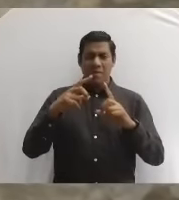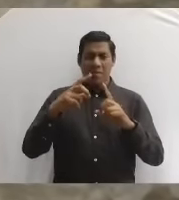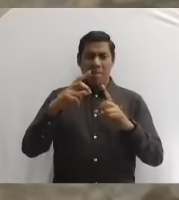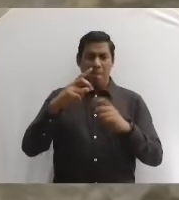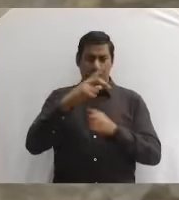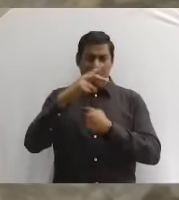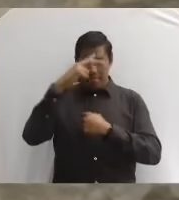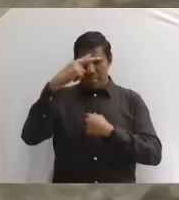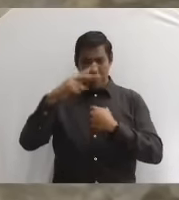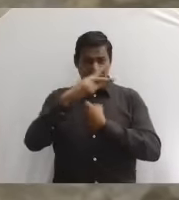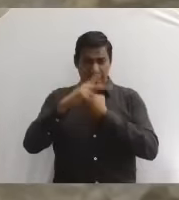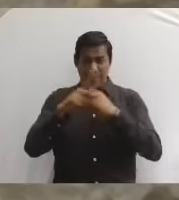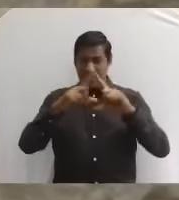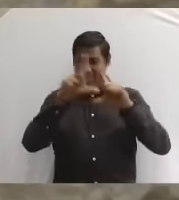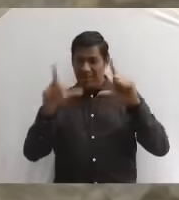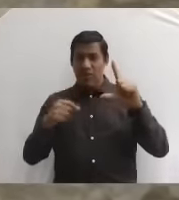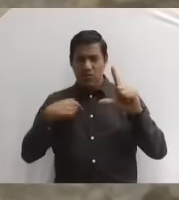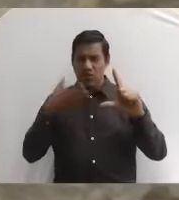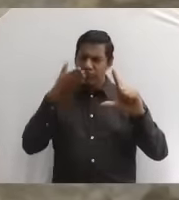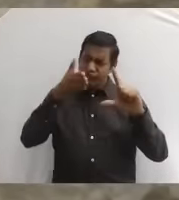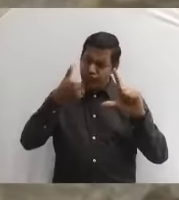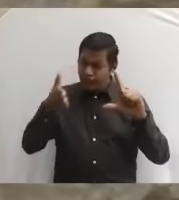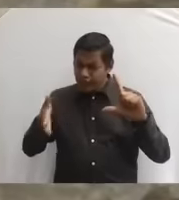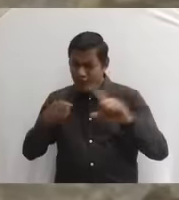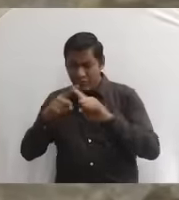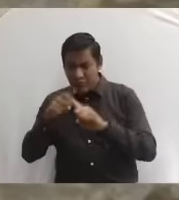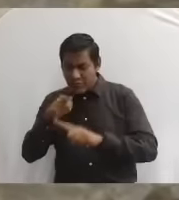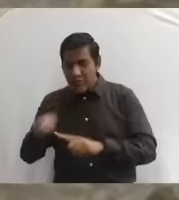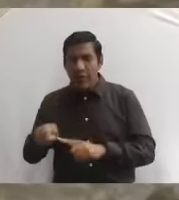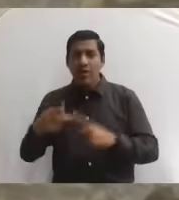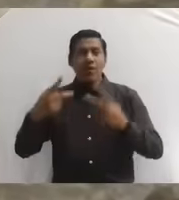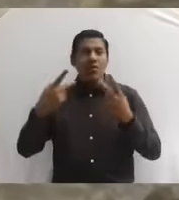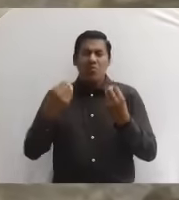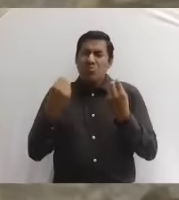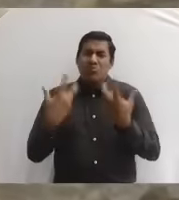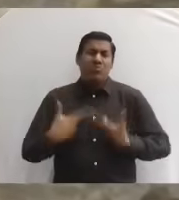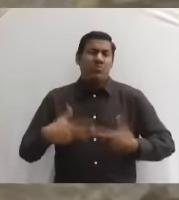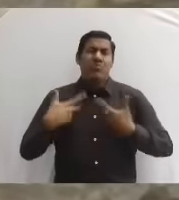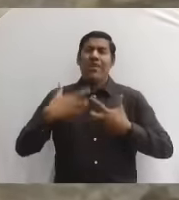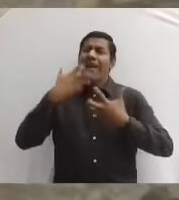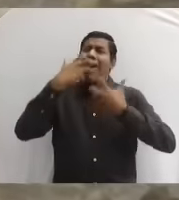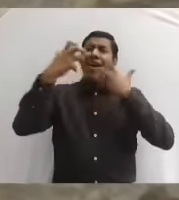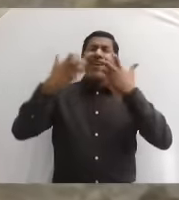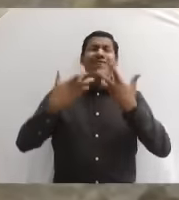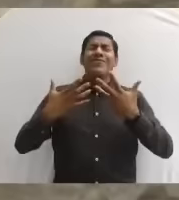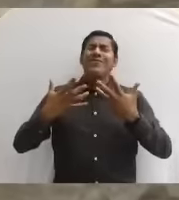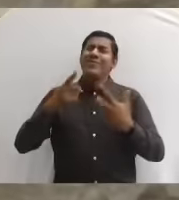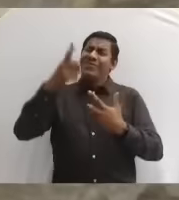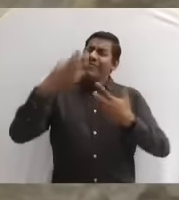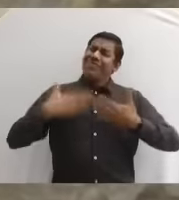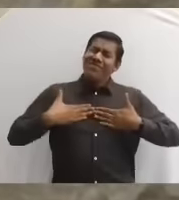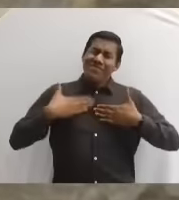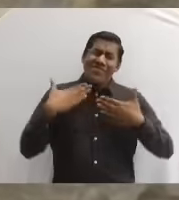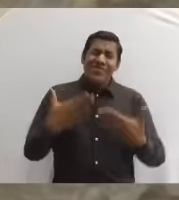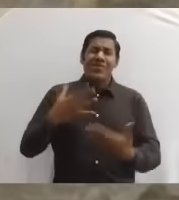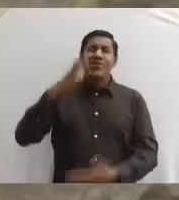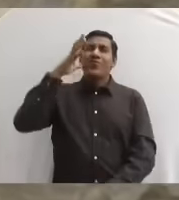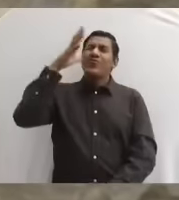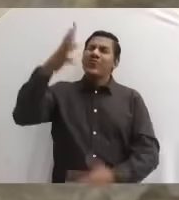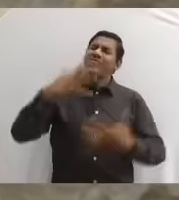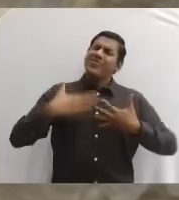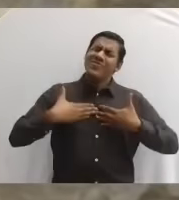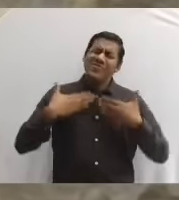patria. En todos lados hay alegría, hay ilusión y hay esperanza, porque continúe